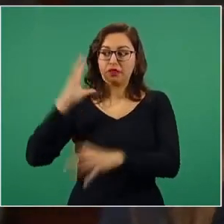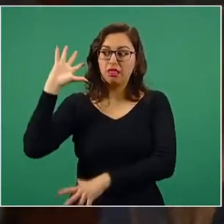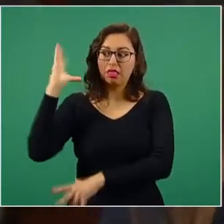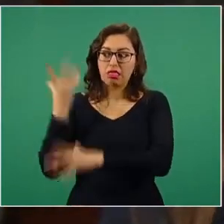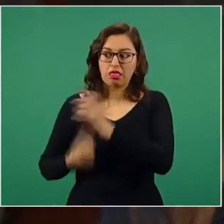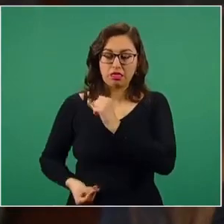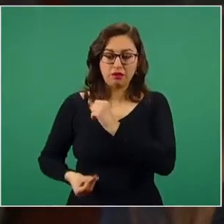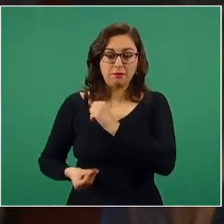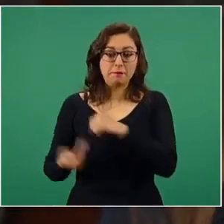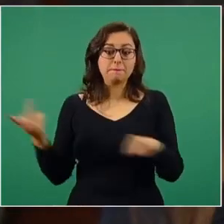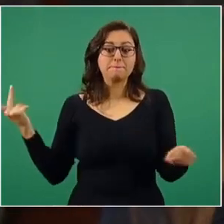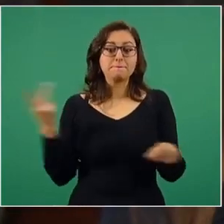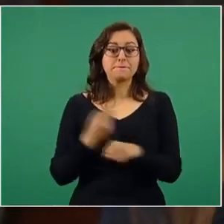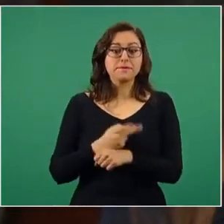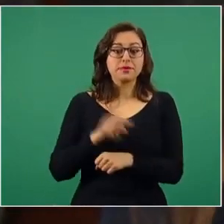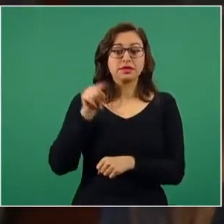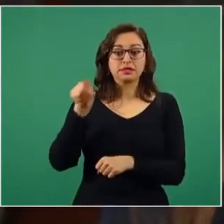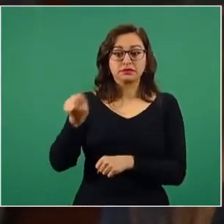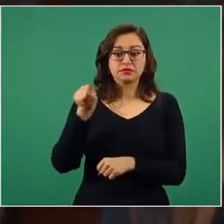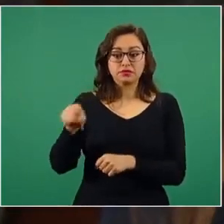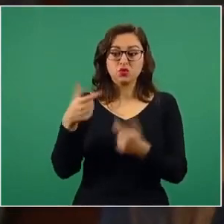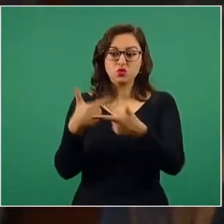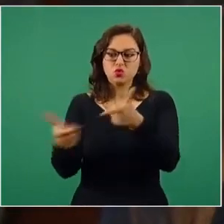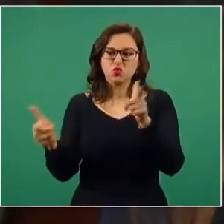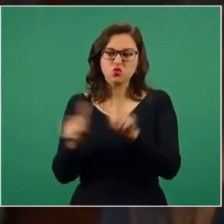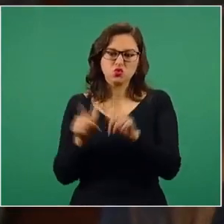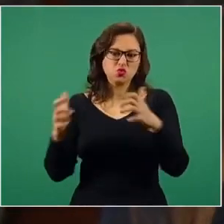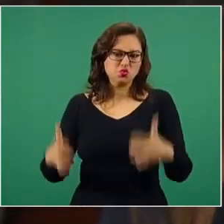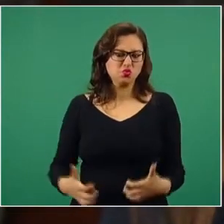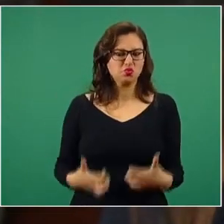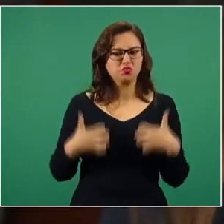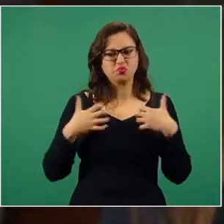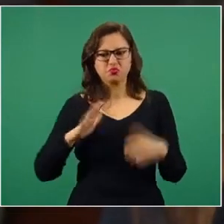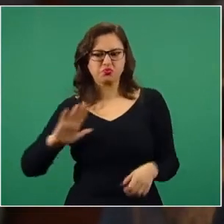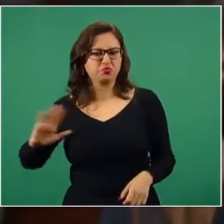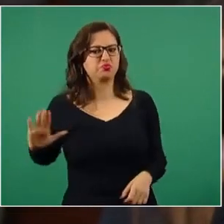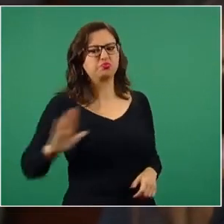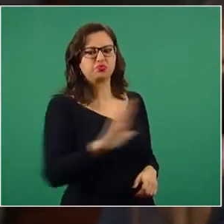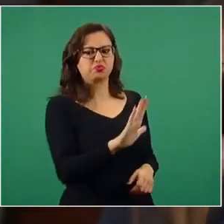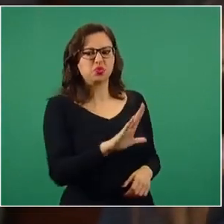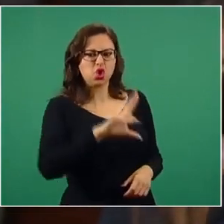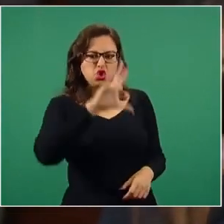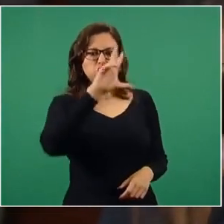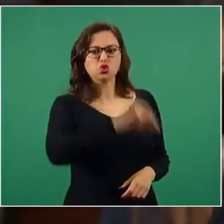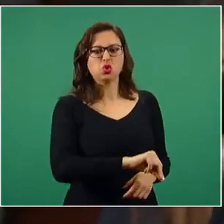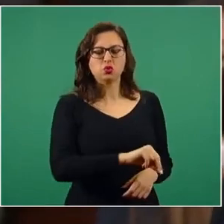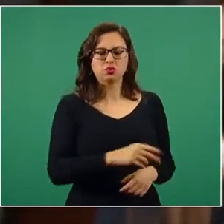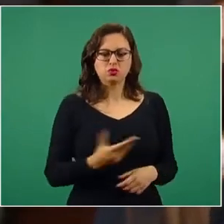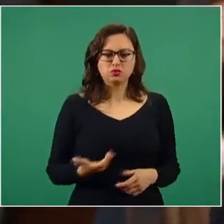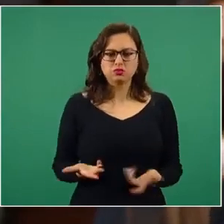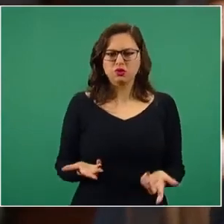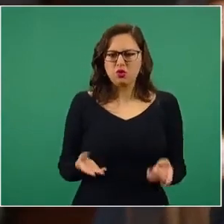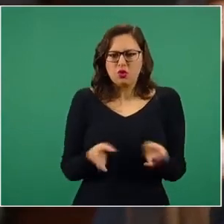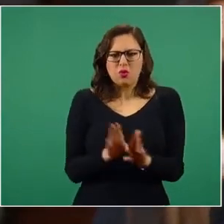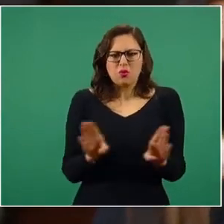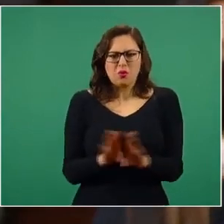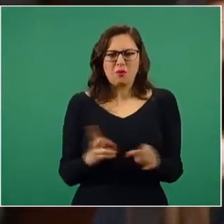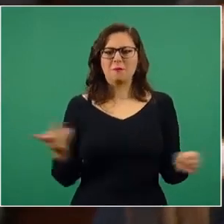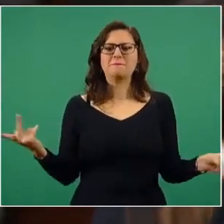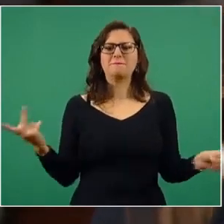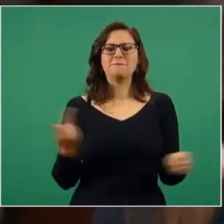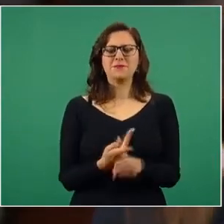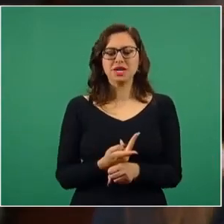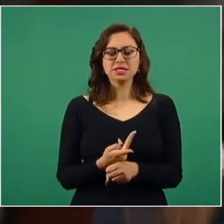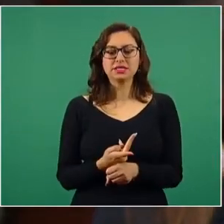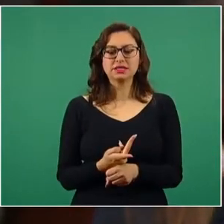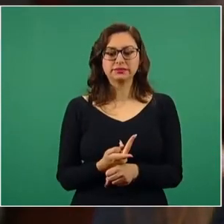por parte de la organización agresora. Si nos pudiera hacer algún comentario al respecto. Y